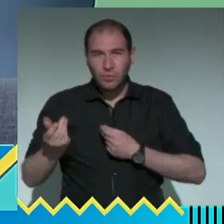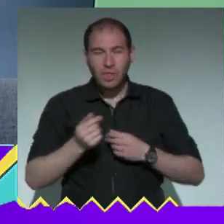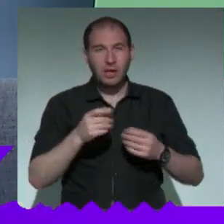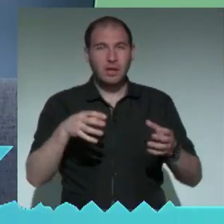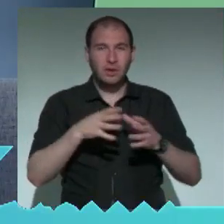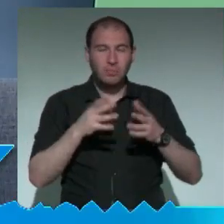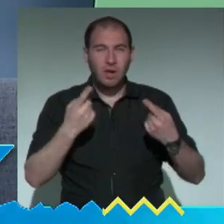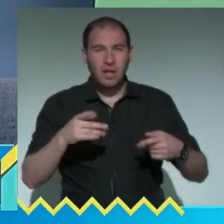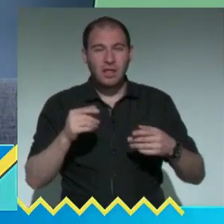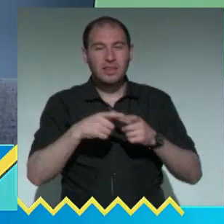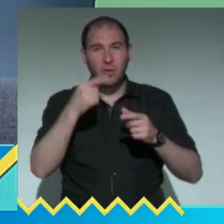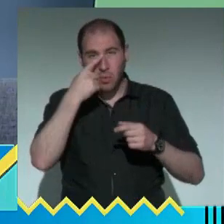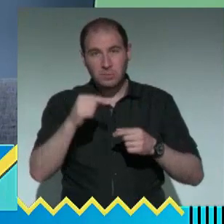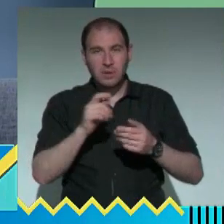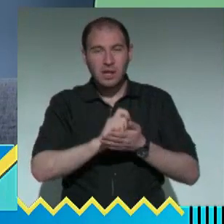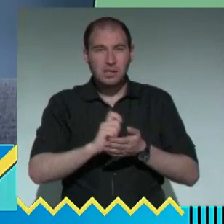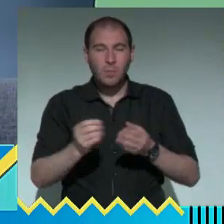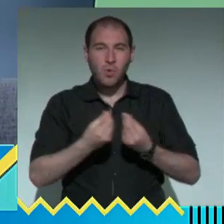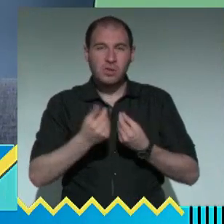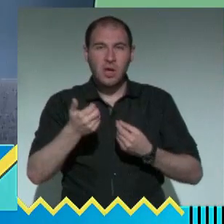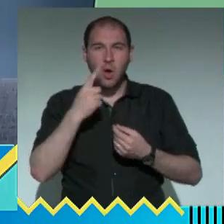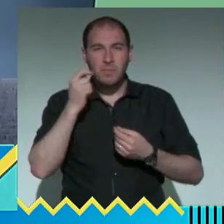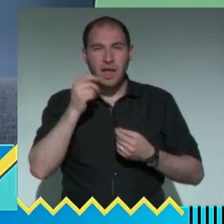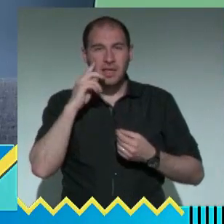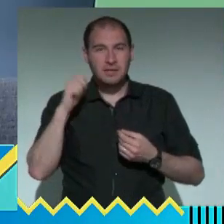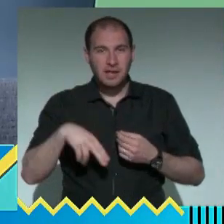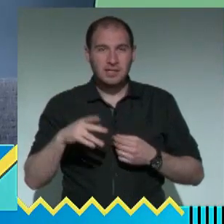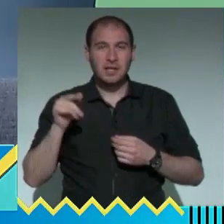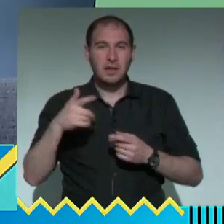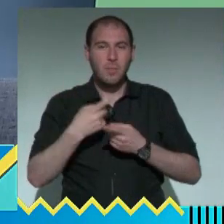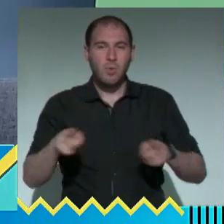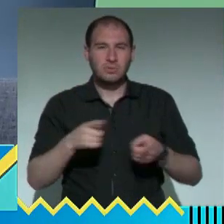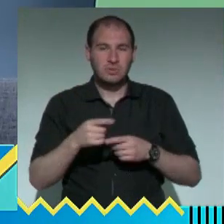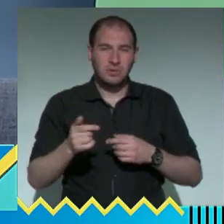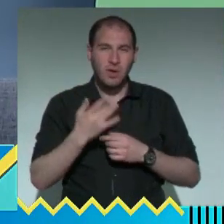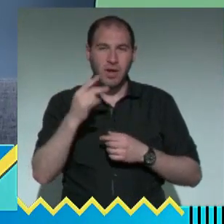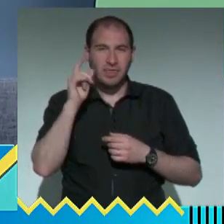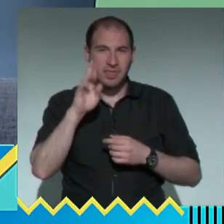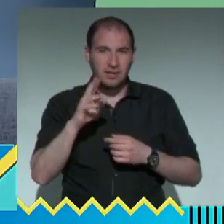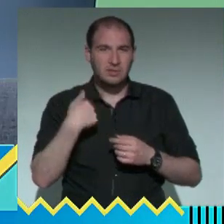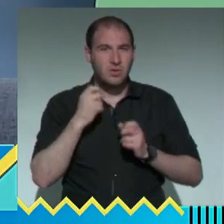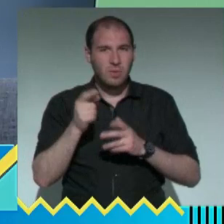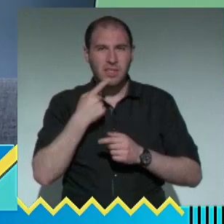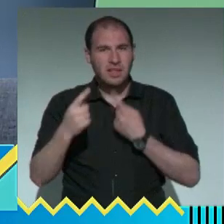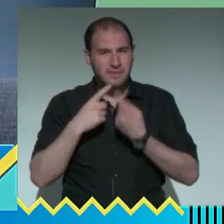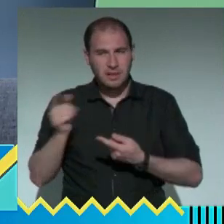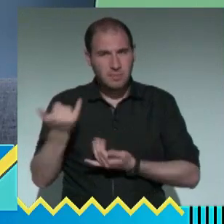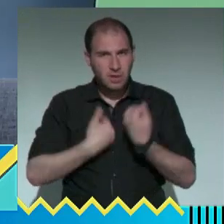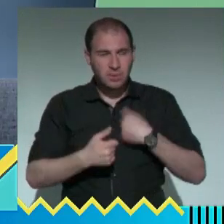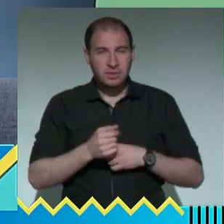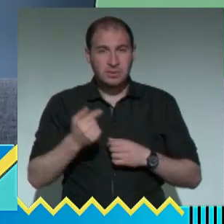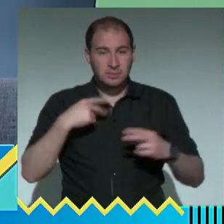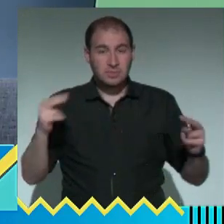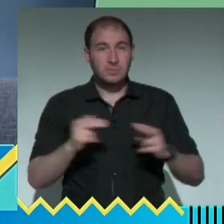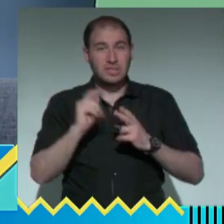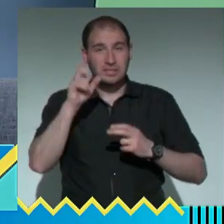Fuerza Natural, en el último disco, hay varias letras de Adrián Paoletti, que es un músico under, que me acuerdo que yo le hice una entrevista y me contó, dice, me lo crucé a